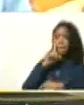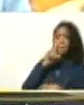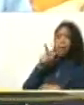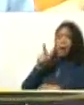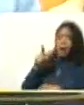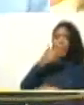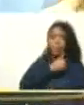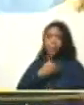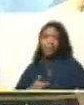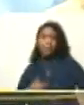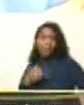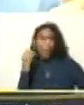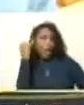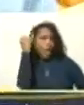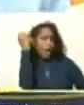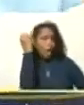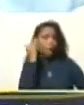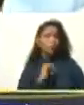presidente.